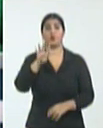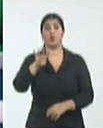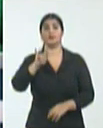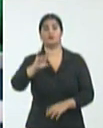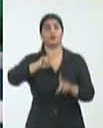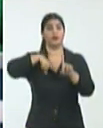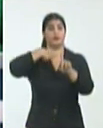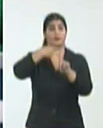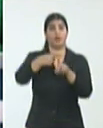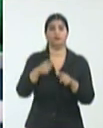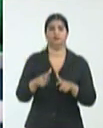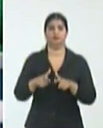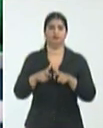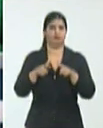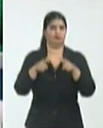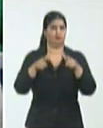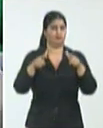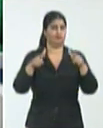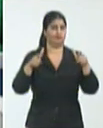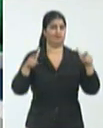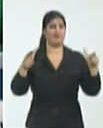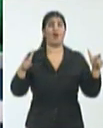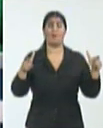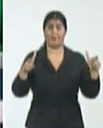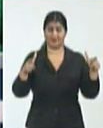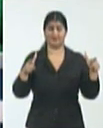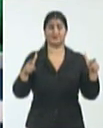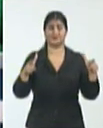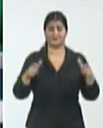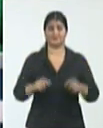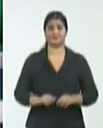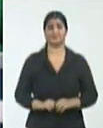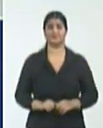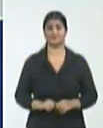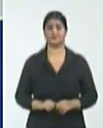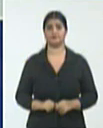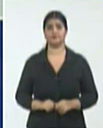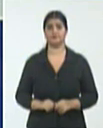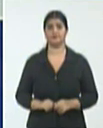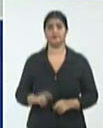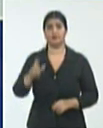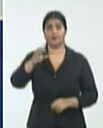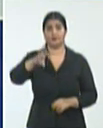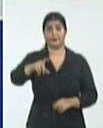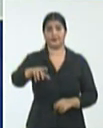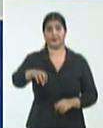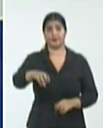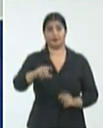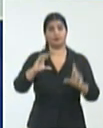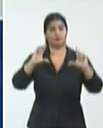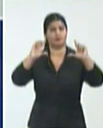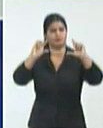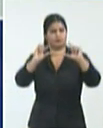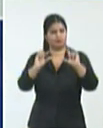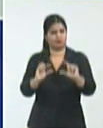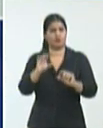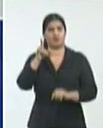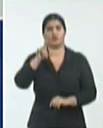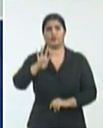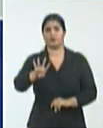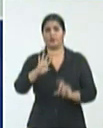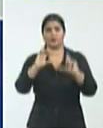que diagnosticamos en el día anterior. Pinar del Río disminuye, 94 casos menos, ahí lo